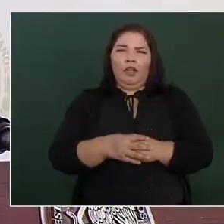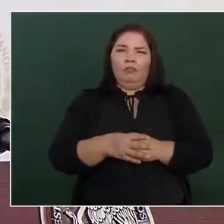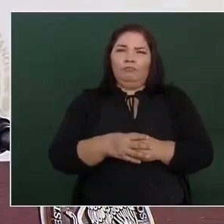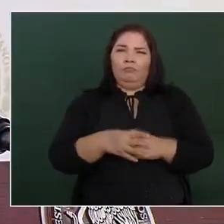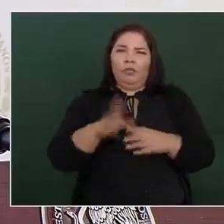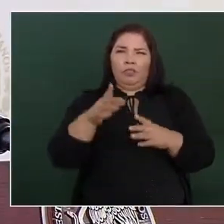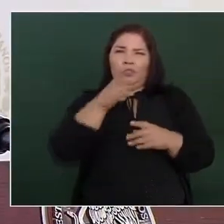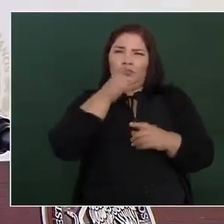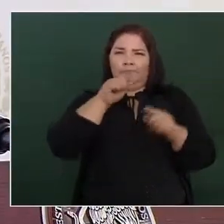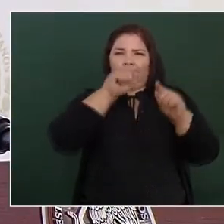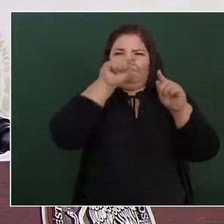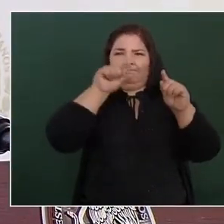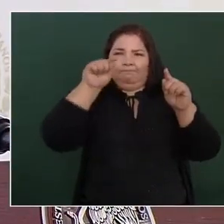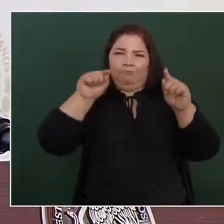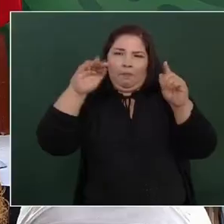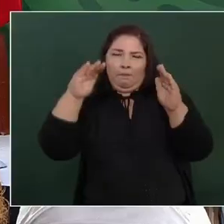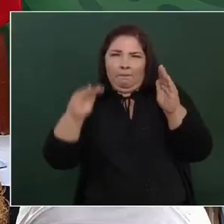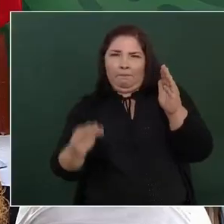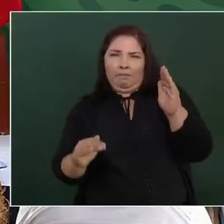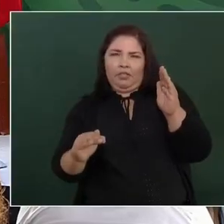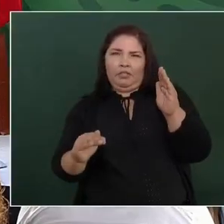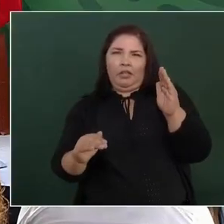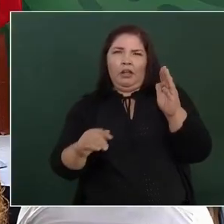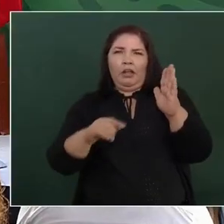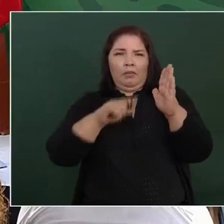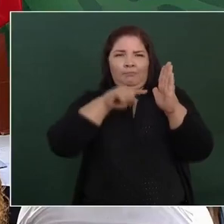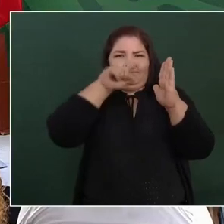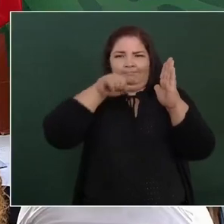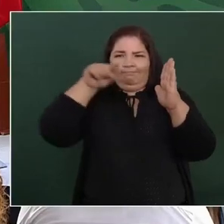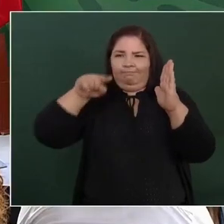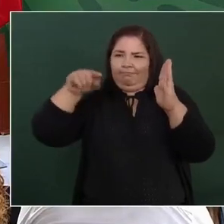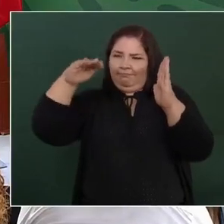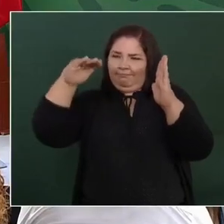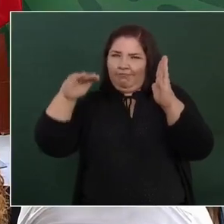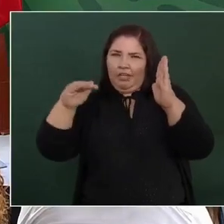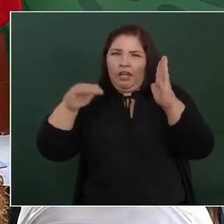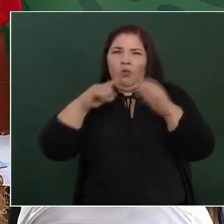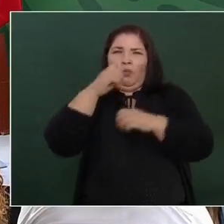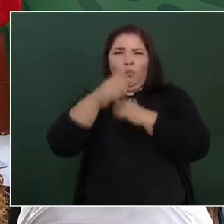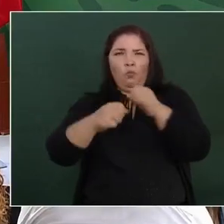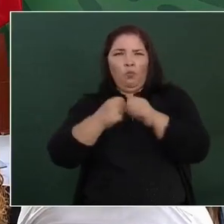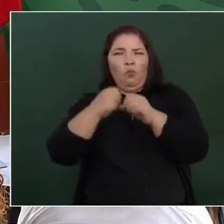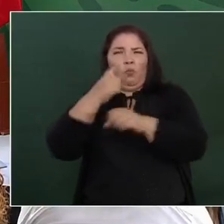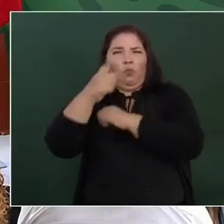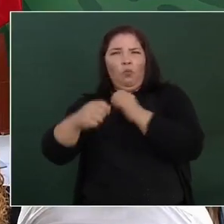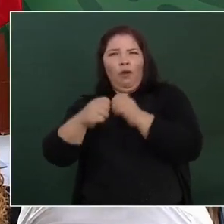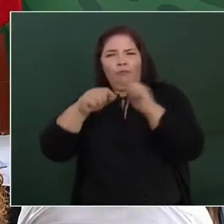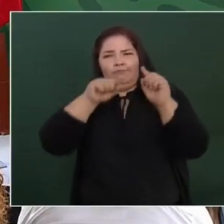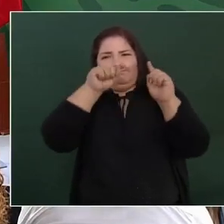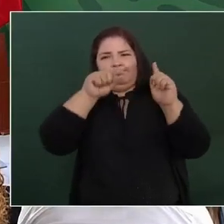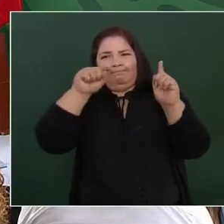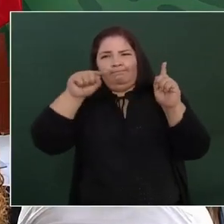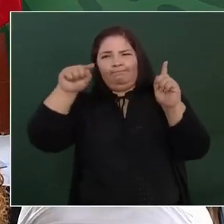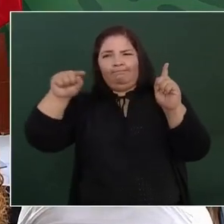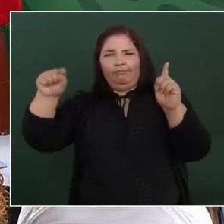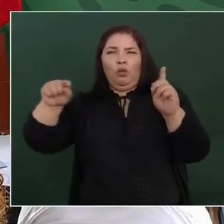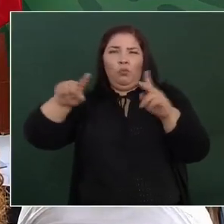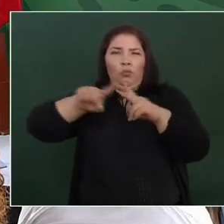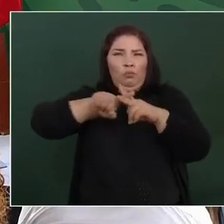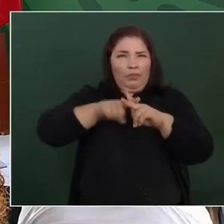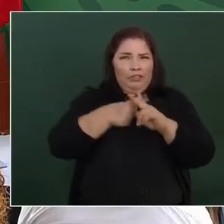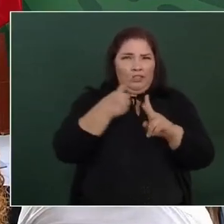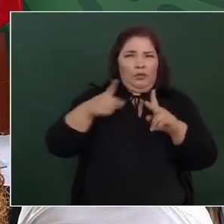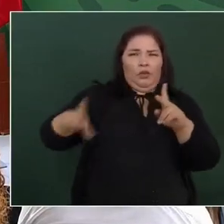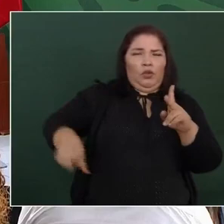una tendencia hacia la baja. Aquí podemos ver en la gráfica cómo año con año, aquí tenemos el inicio de la administración en